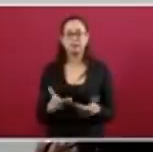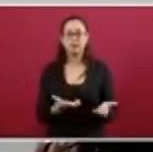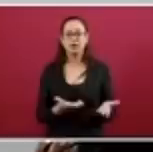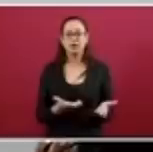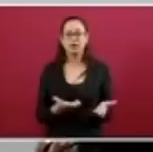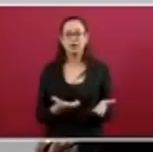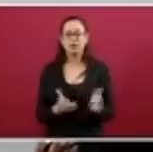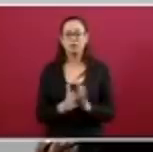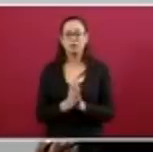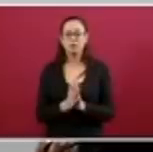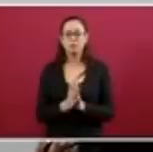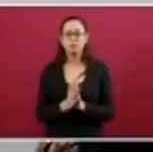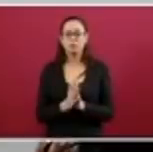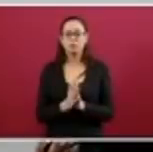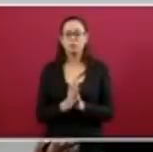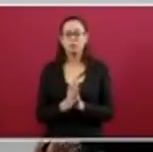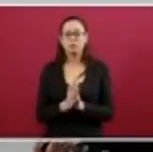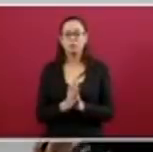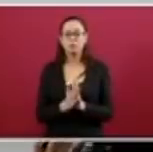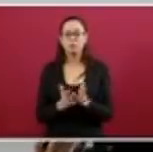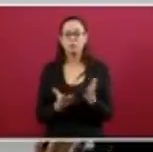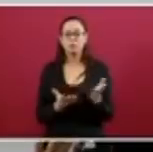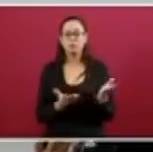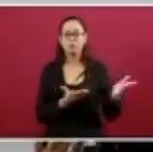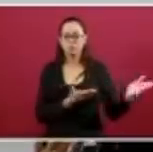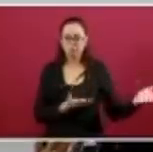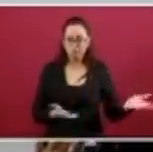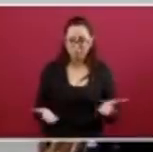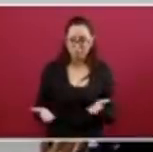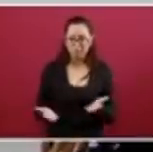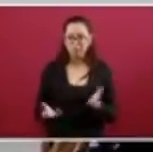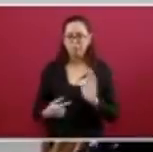que les dé a conocer